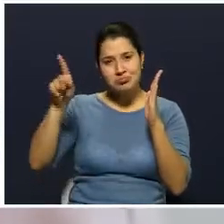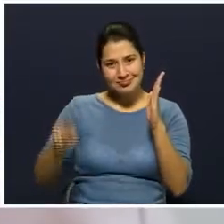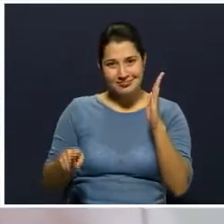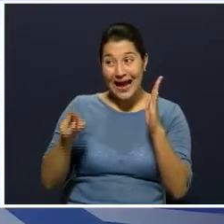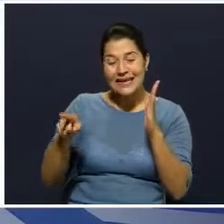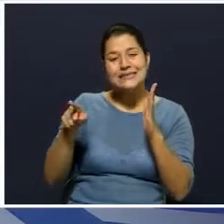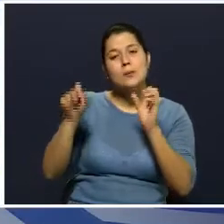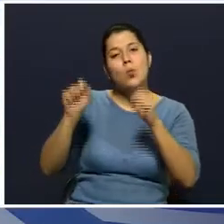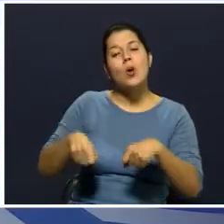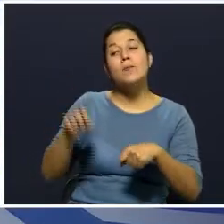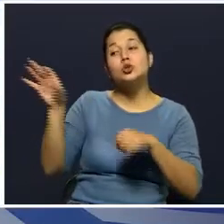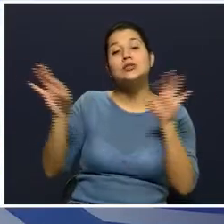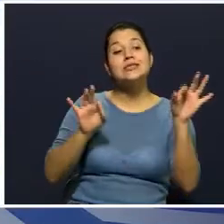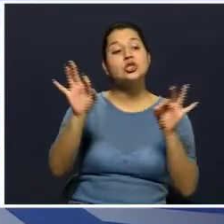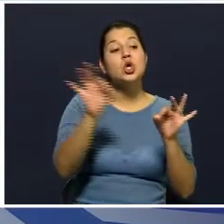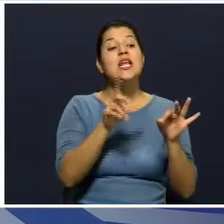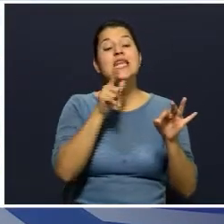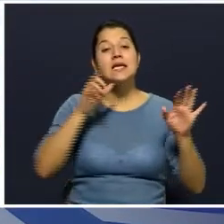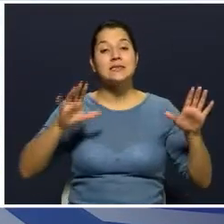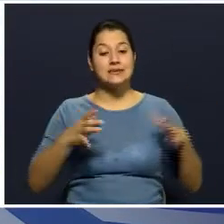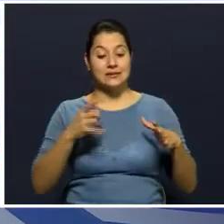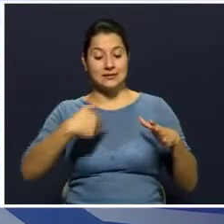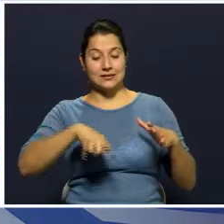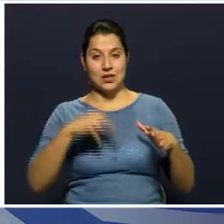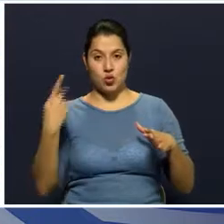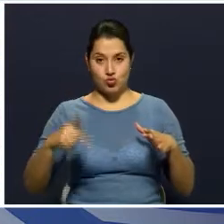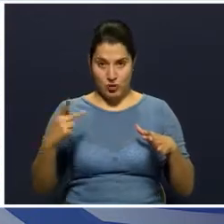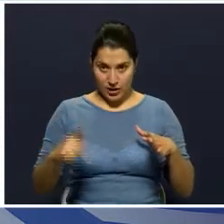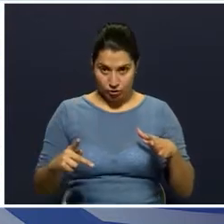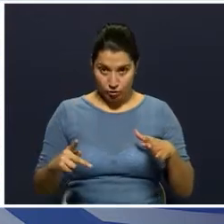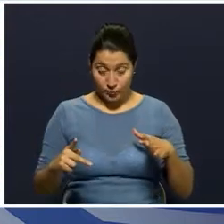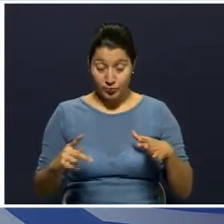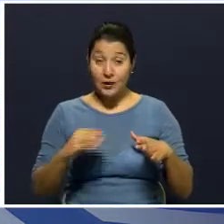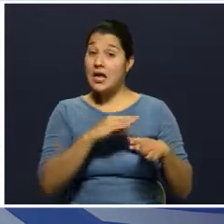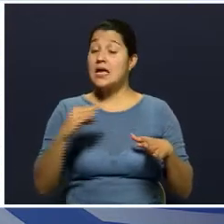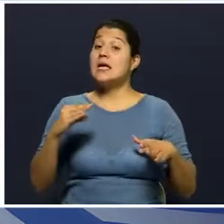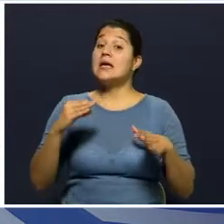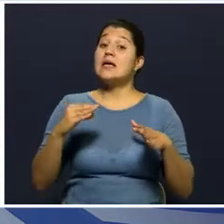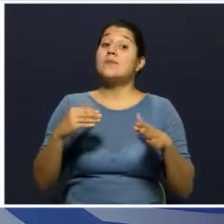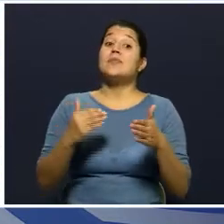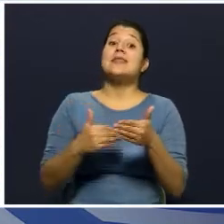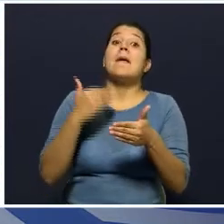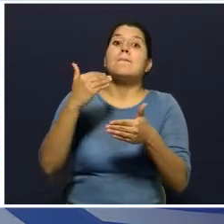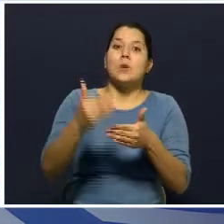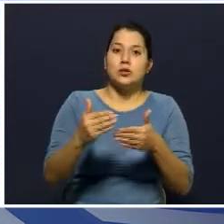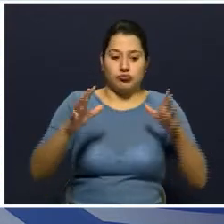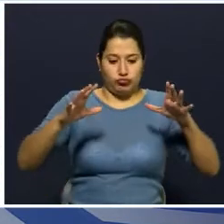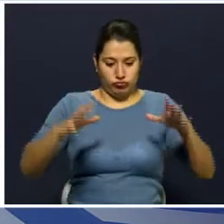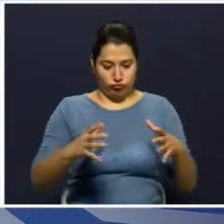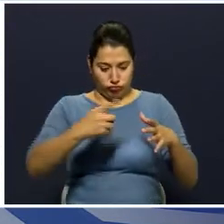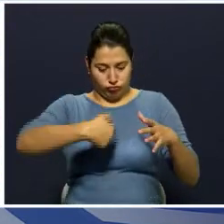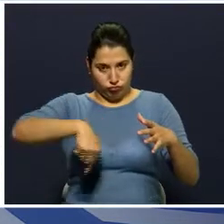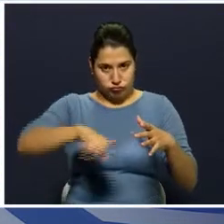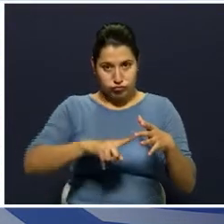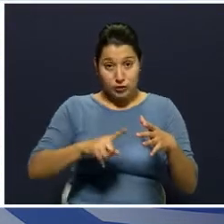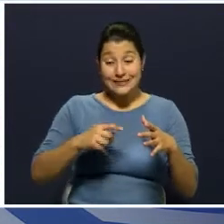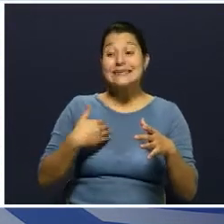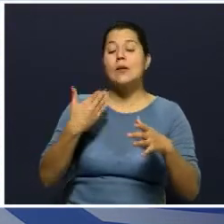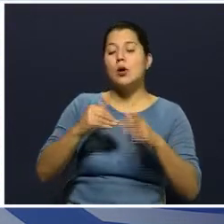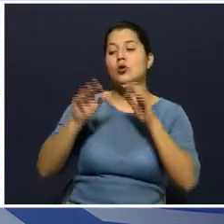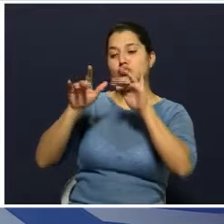los equipos técnicos en los centros, y ellos van a elevar una serie de recomendaciones de las personas que ellos consideran que